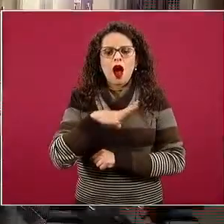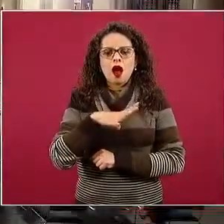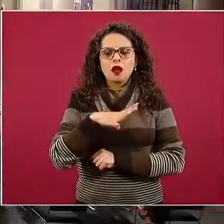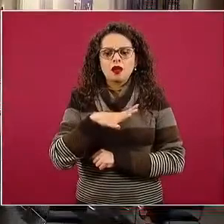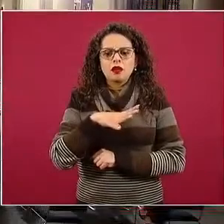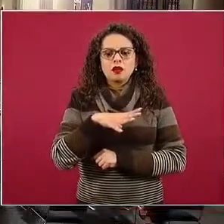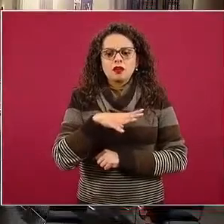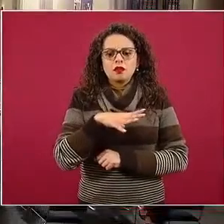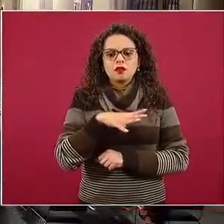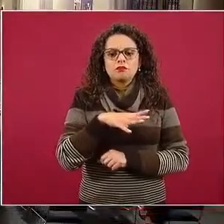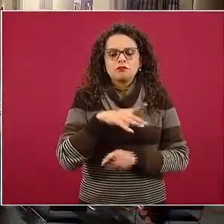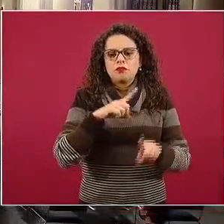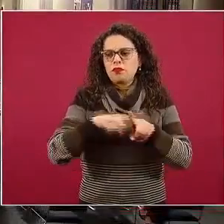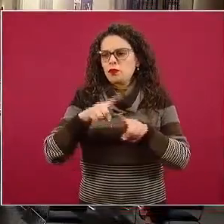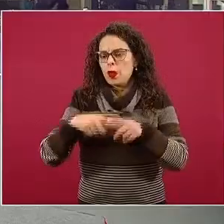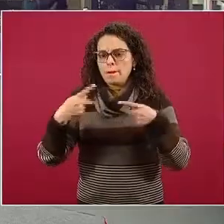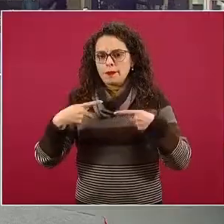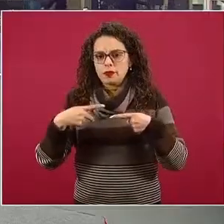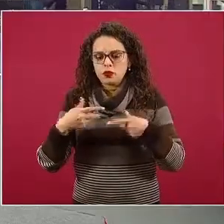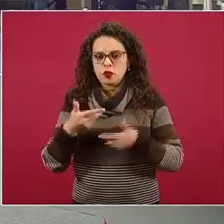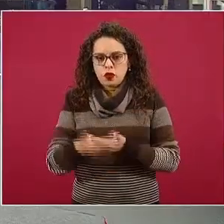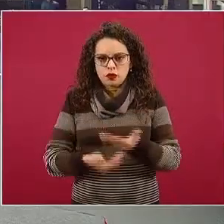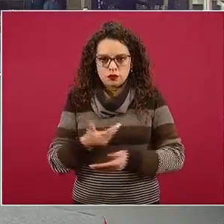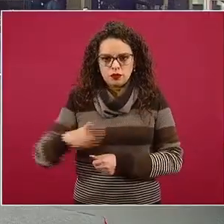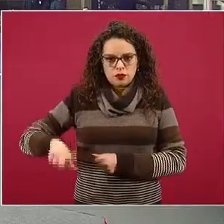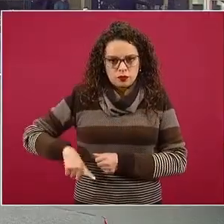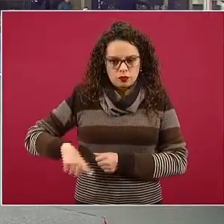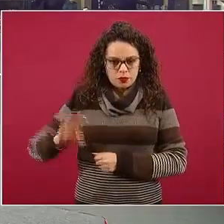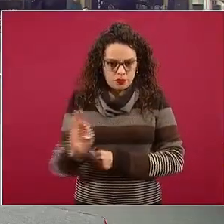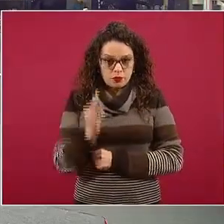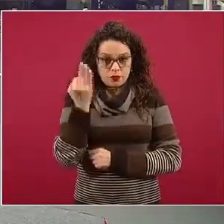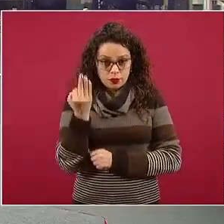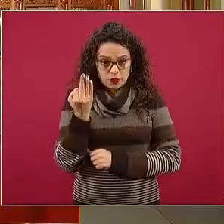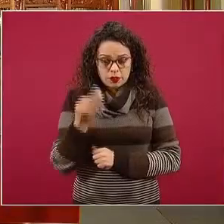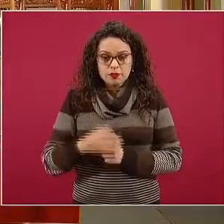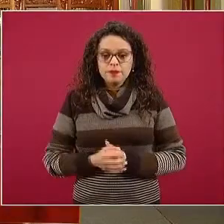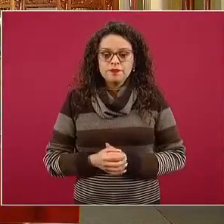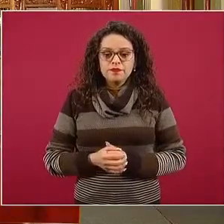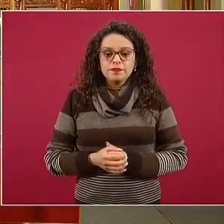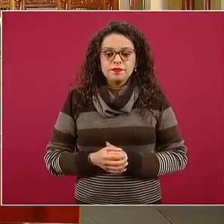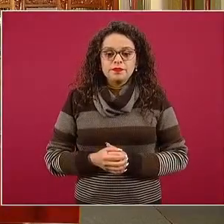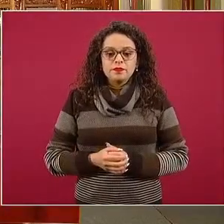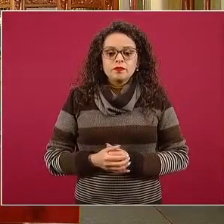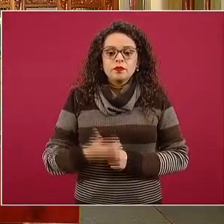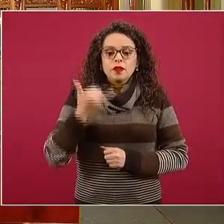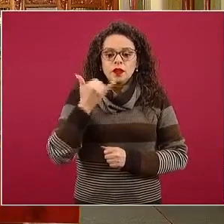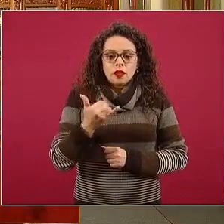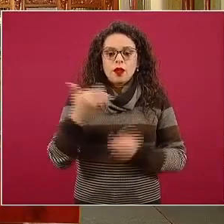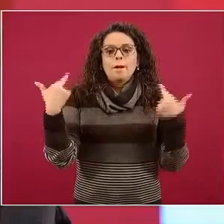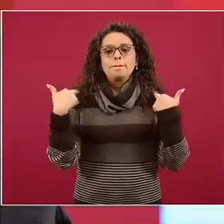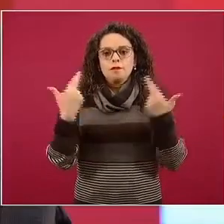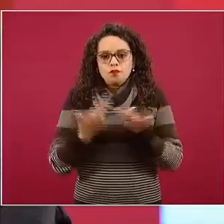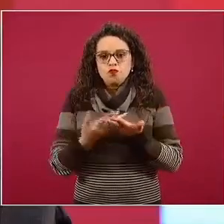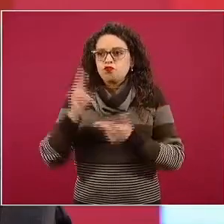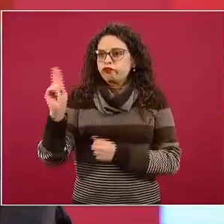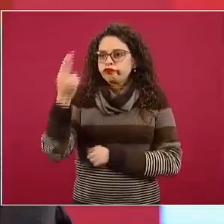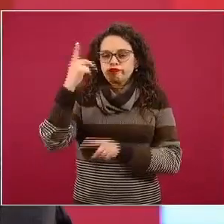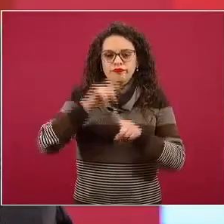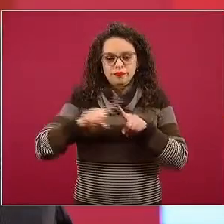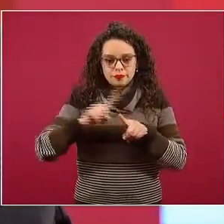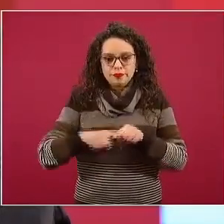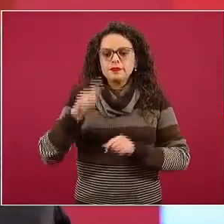varios funcionarios y funcionarias del gobierno federal y académicas y académicos, en